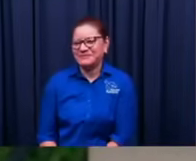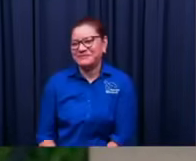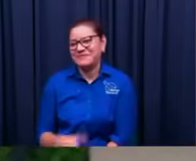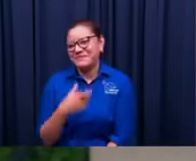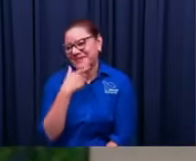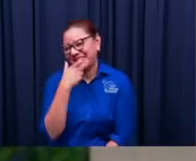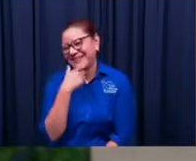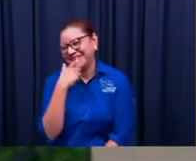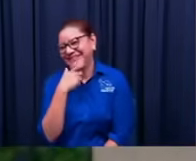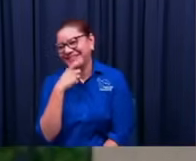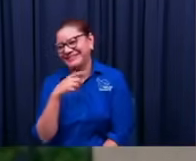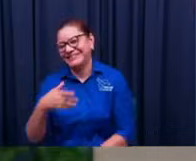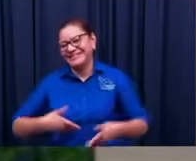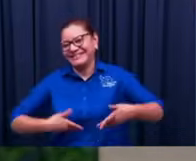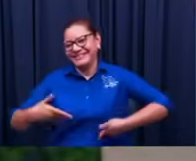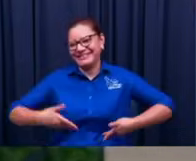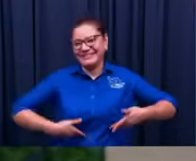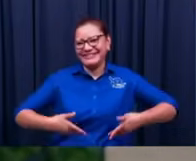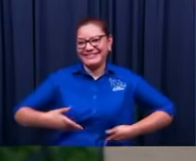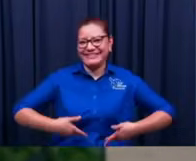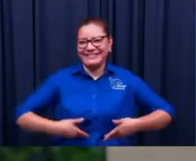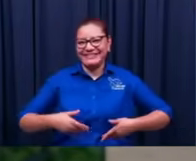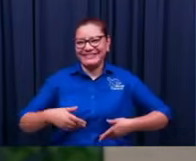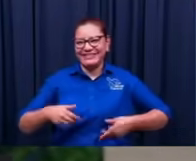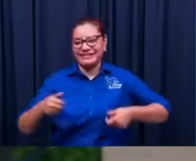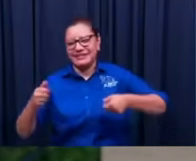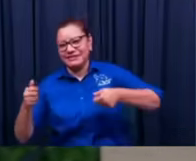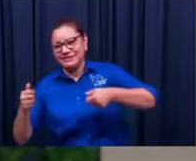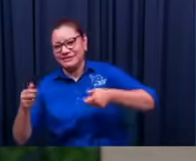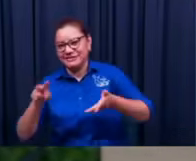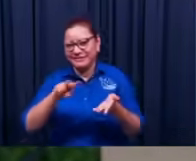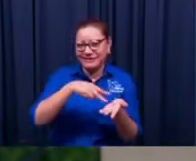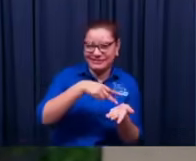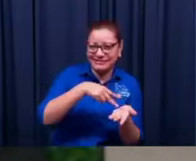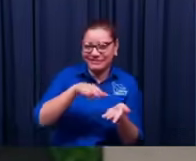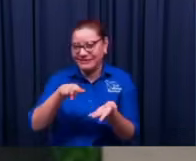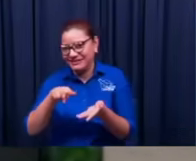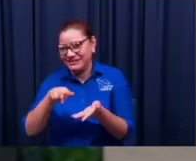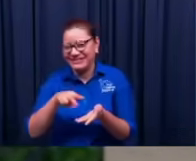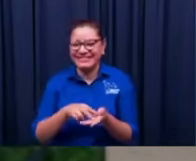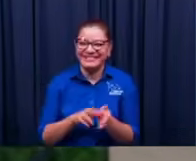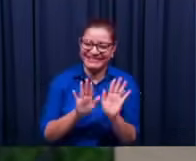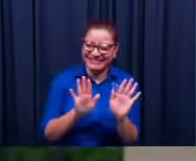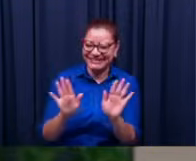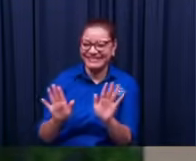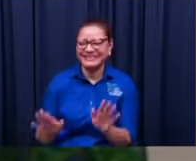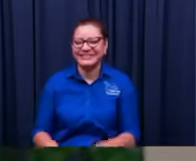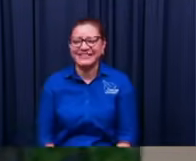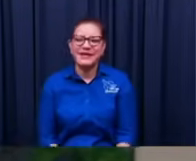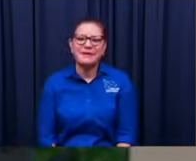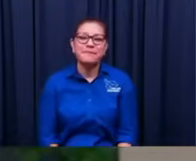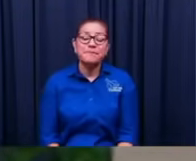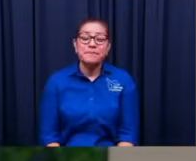No, sí danza, sí, aunque sea el base del elefante, ¿va? Pero mire,